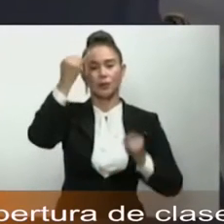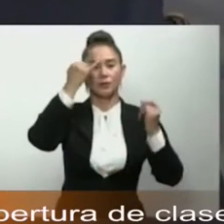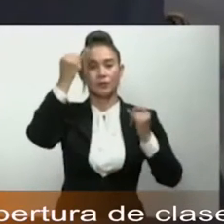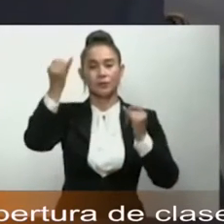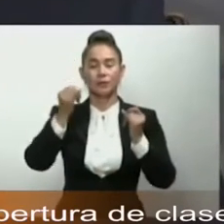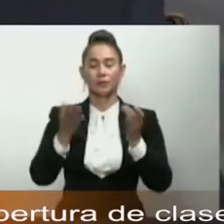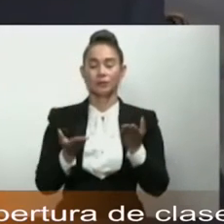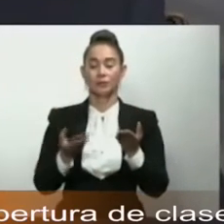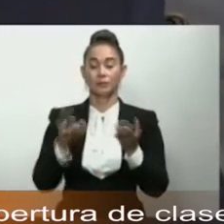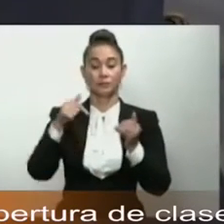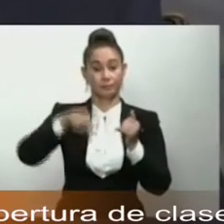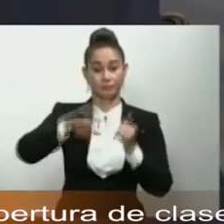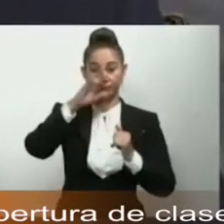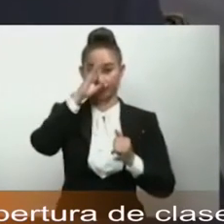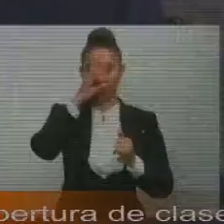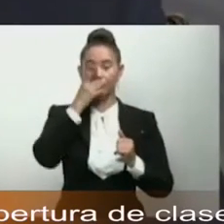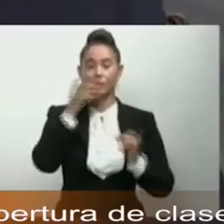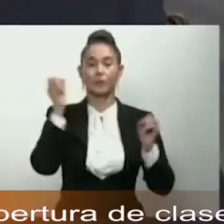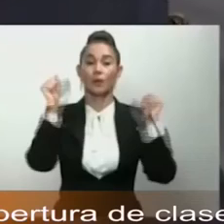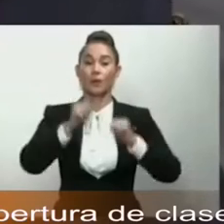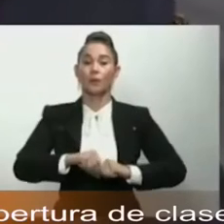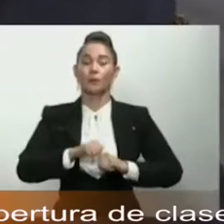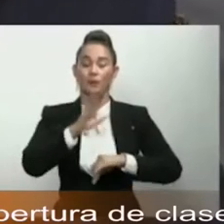Raquel Peña indica que el gabinete